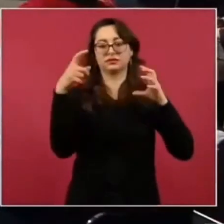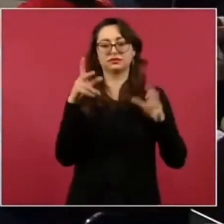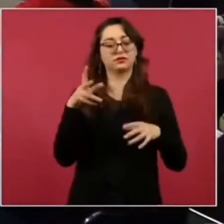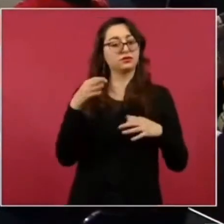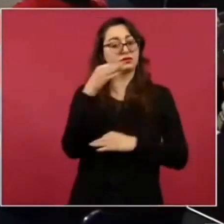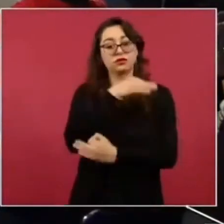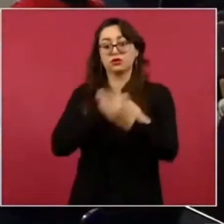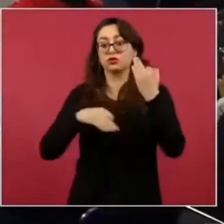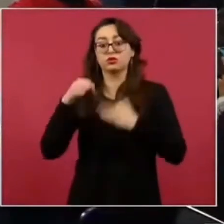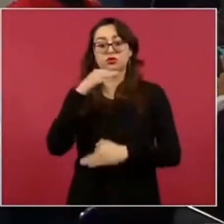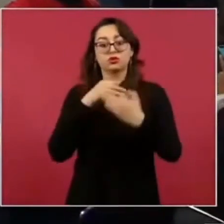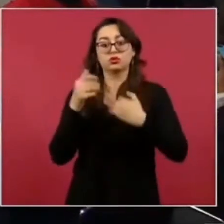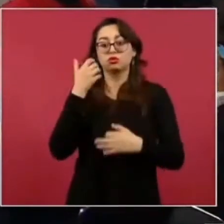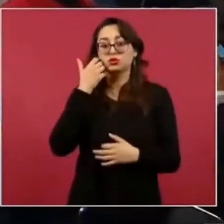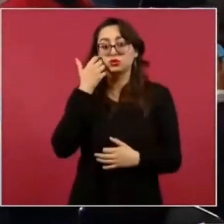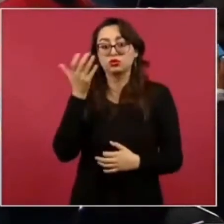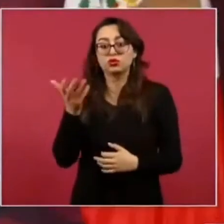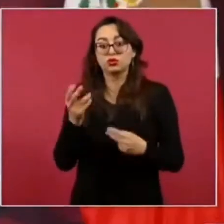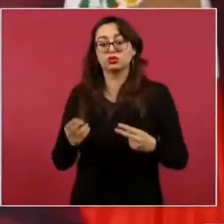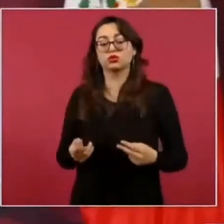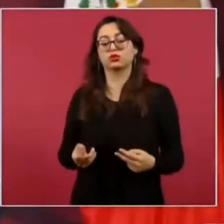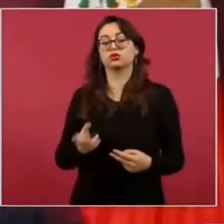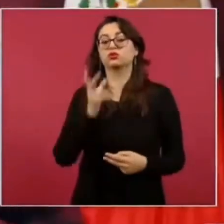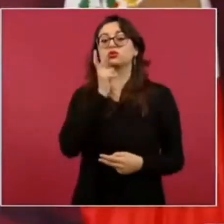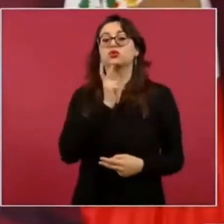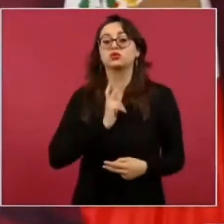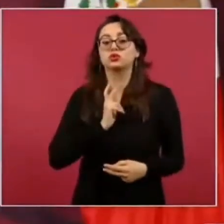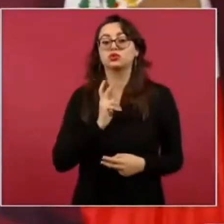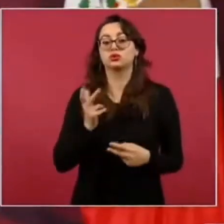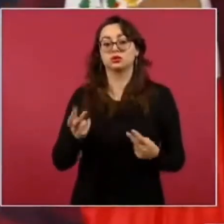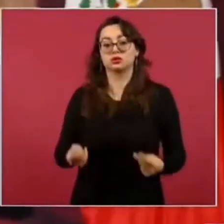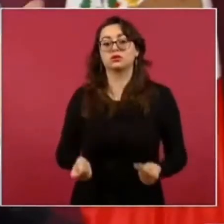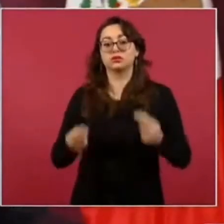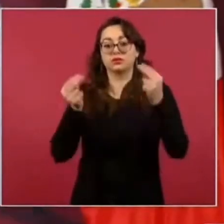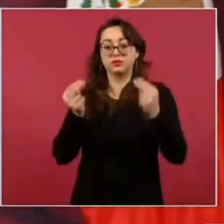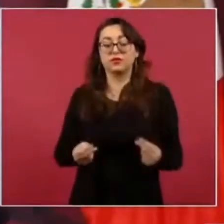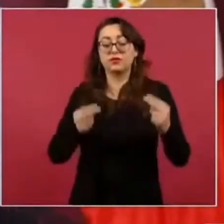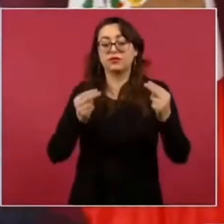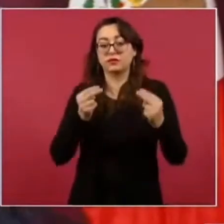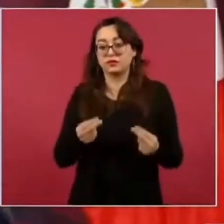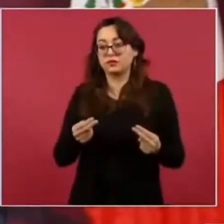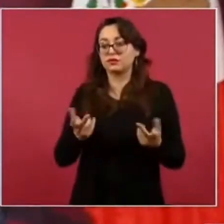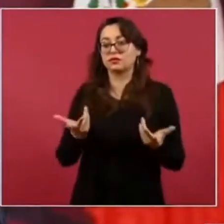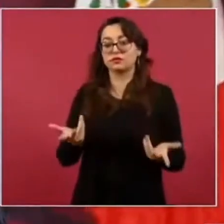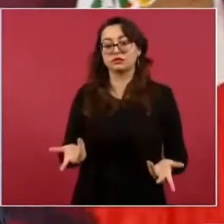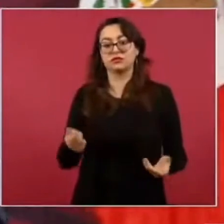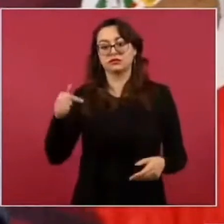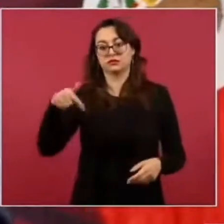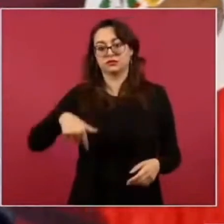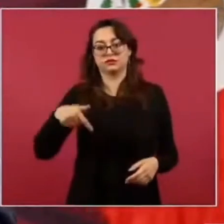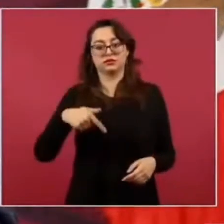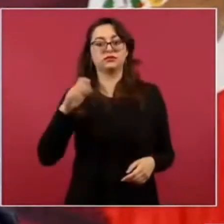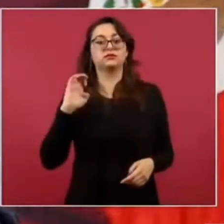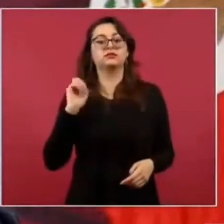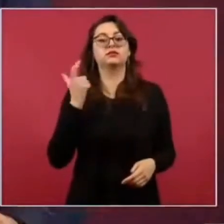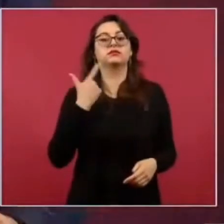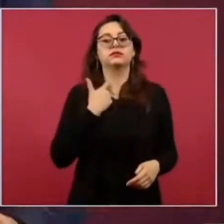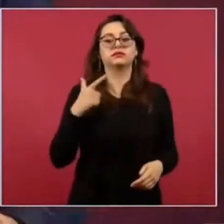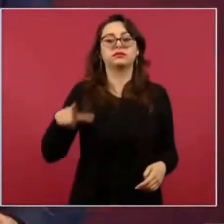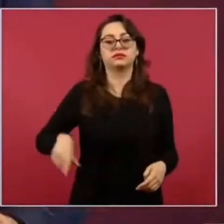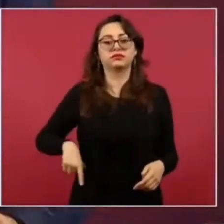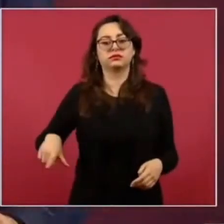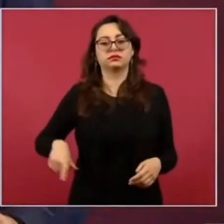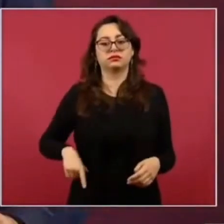Por eso querían privatizarlo y avanzaron, pero no lograron